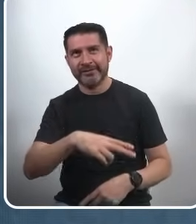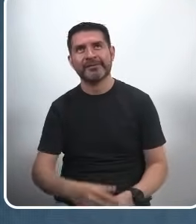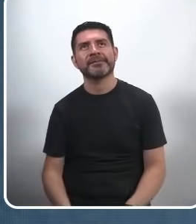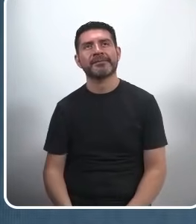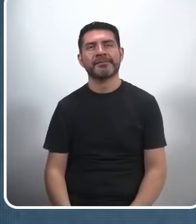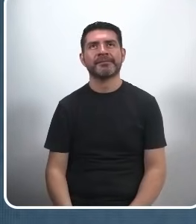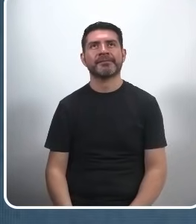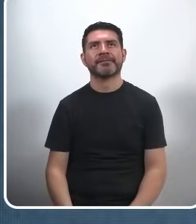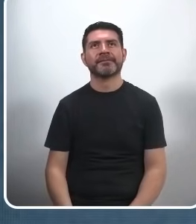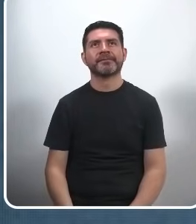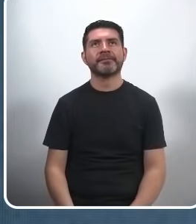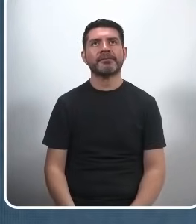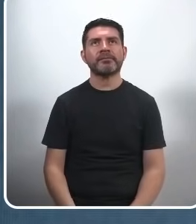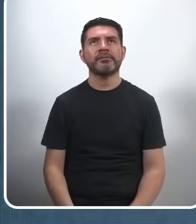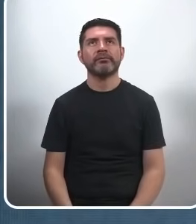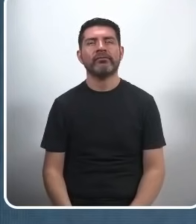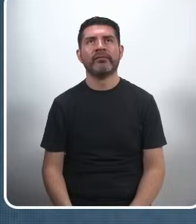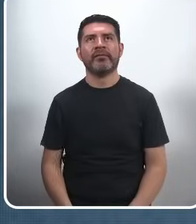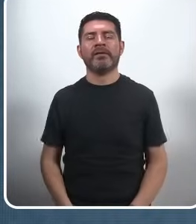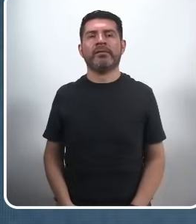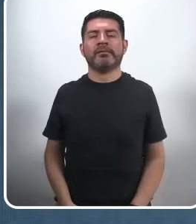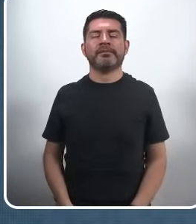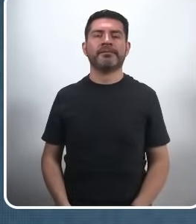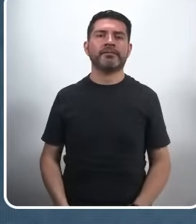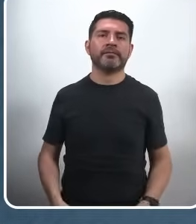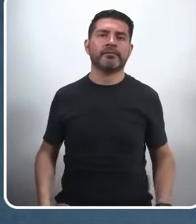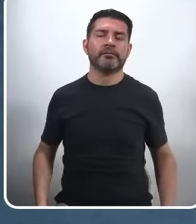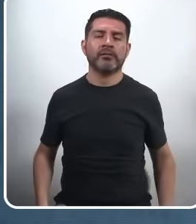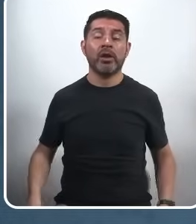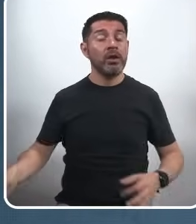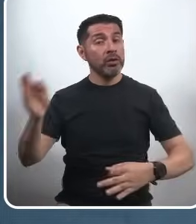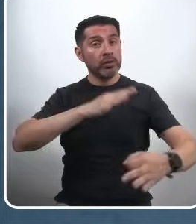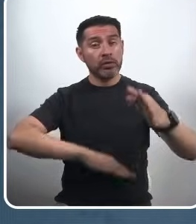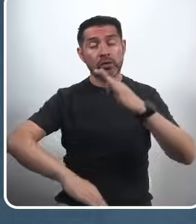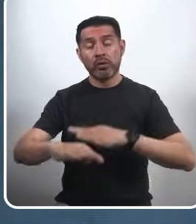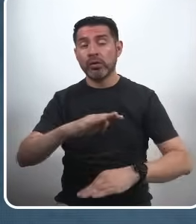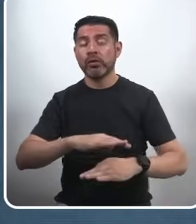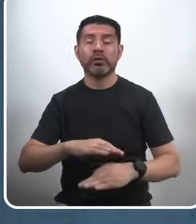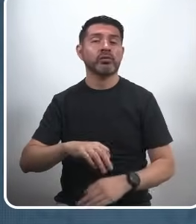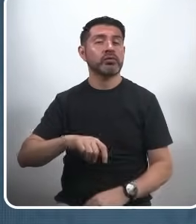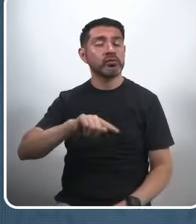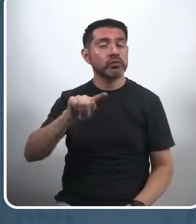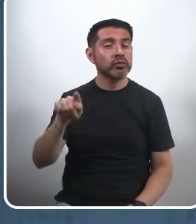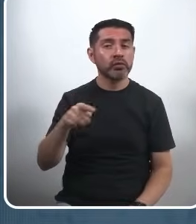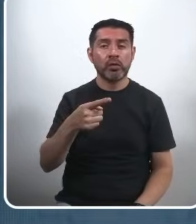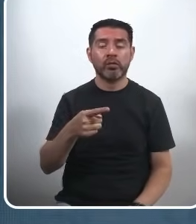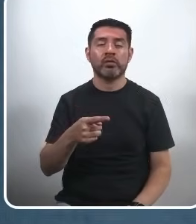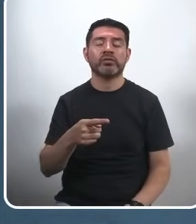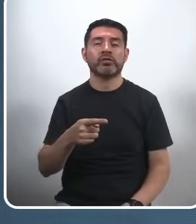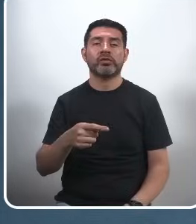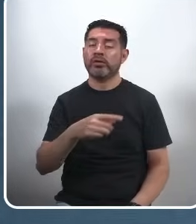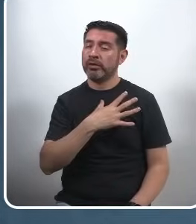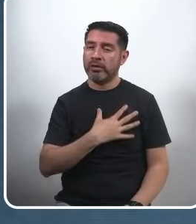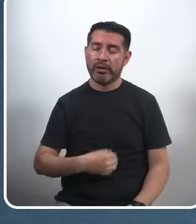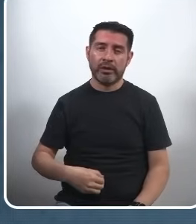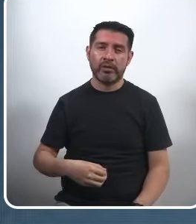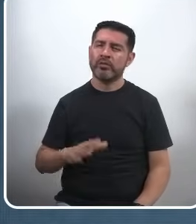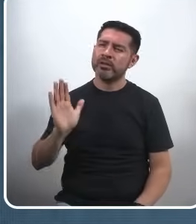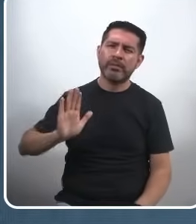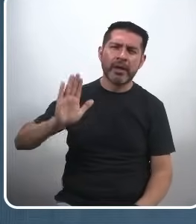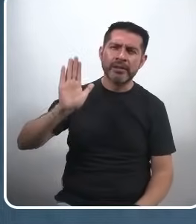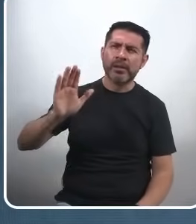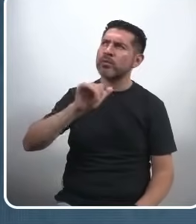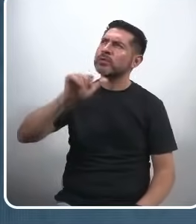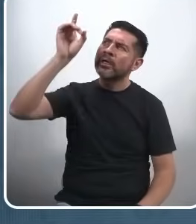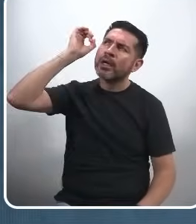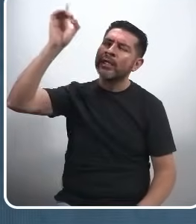es feo. Pero no es la verdad, porque todos somos un diseño de Dios. Son creencias erróneas. Y eso es un tema de apariencia, pero muchos